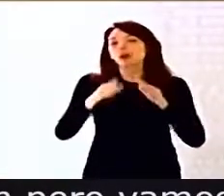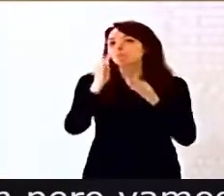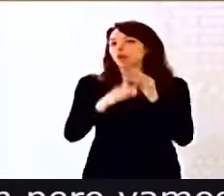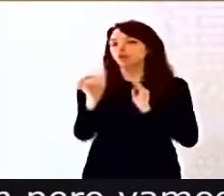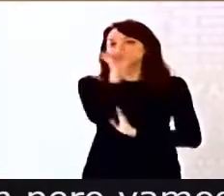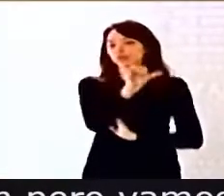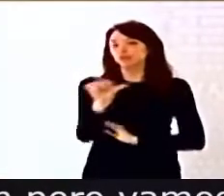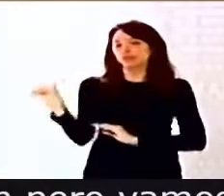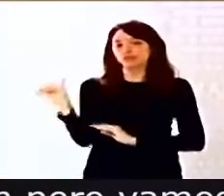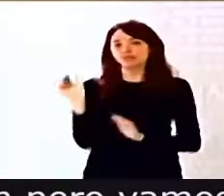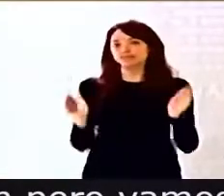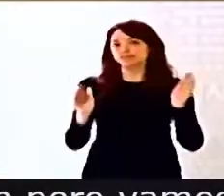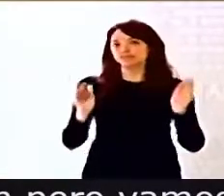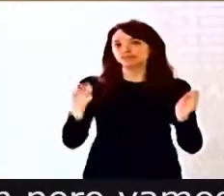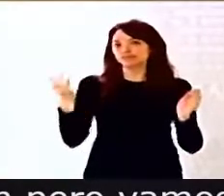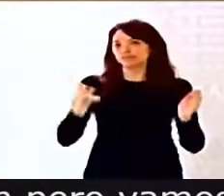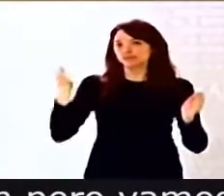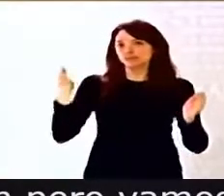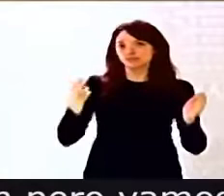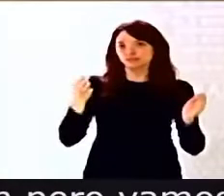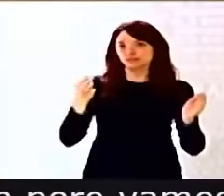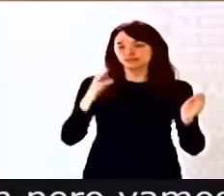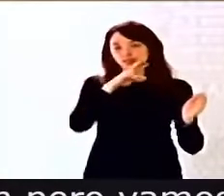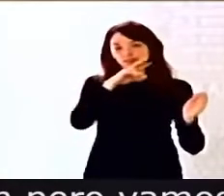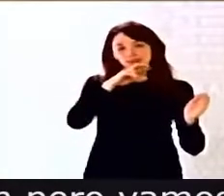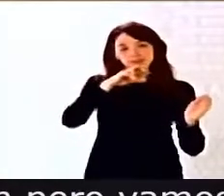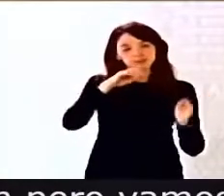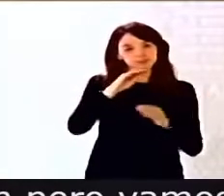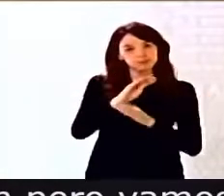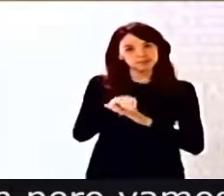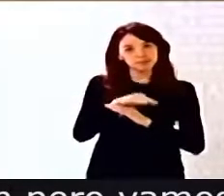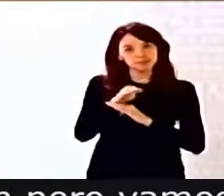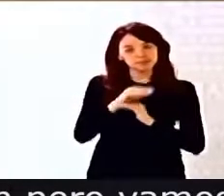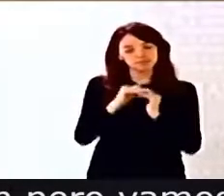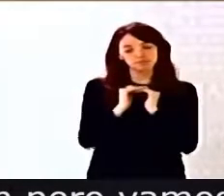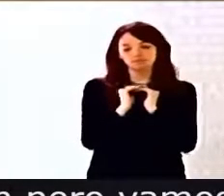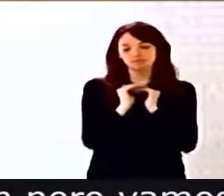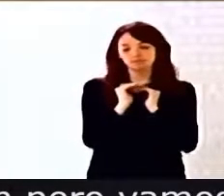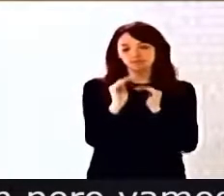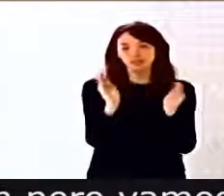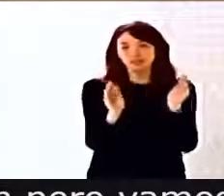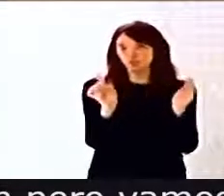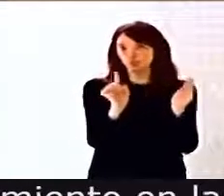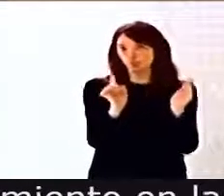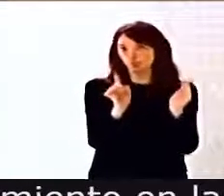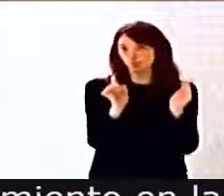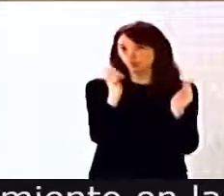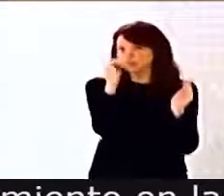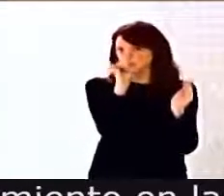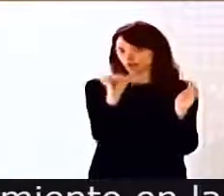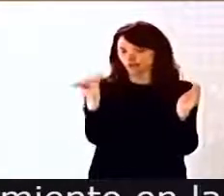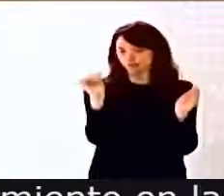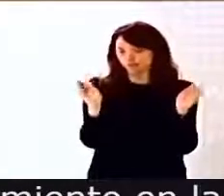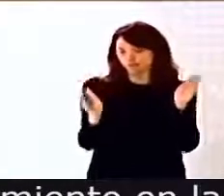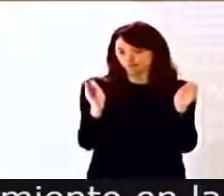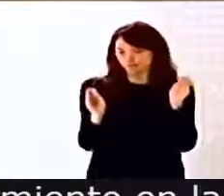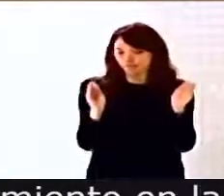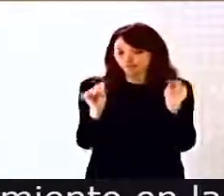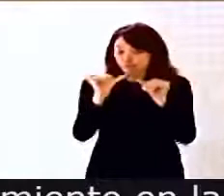semana de mantenimiento en la fase 1 y, a partir de ese plazo de una semana de mantenimiento en la fase 1,